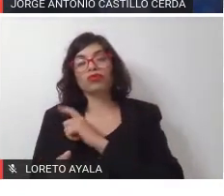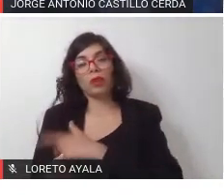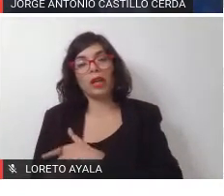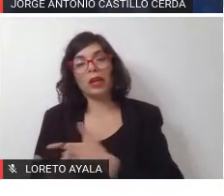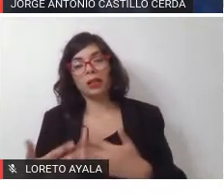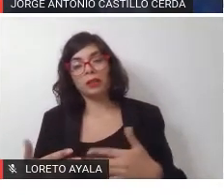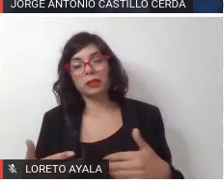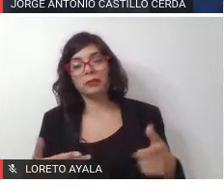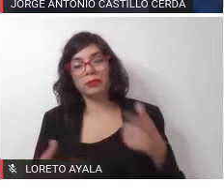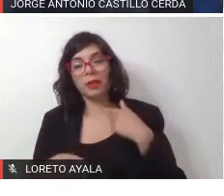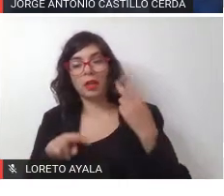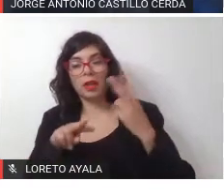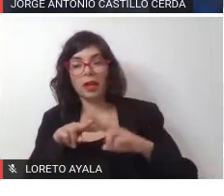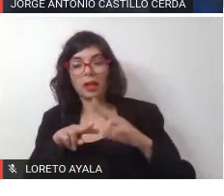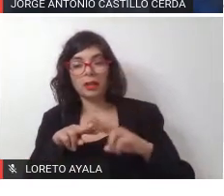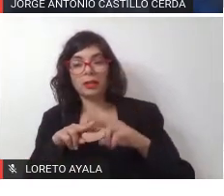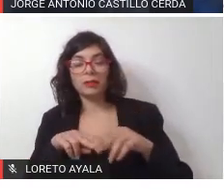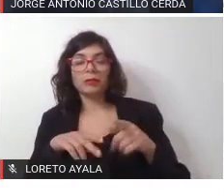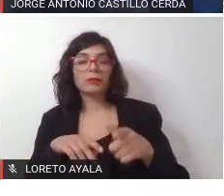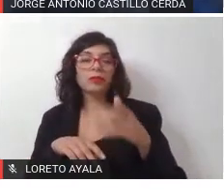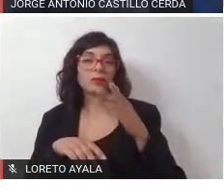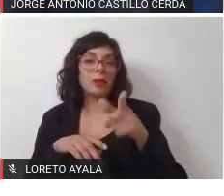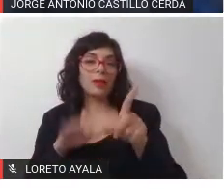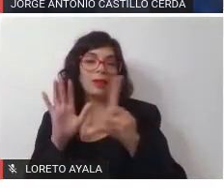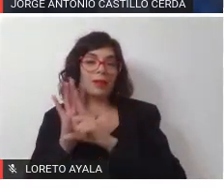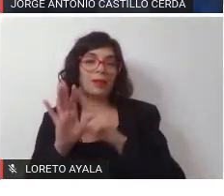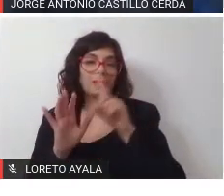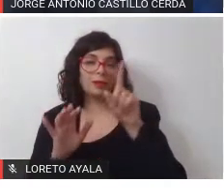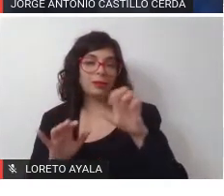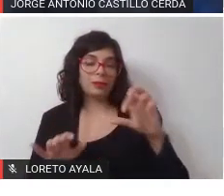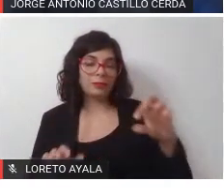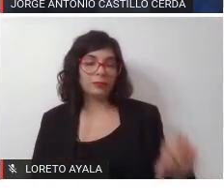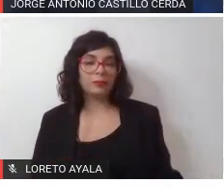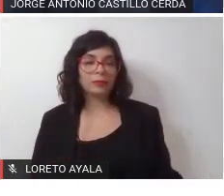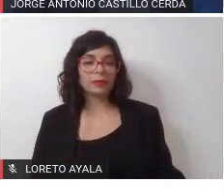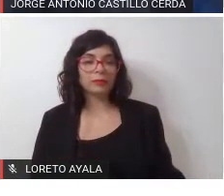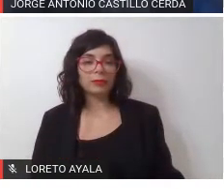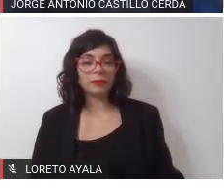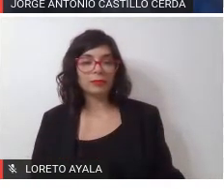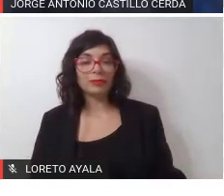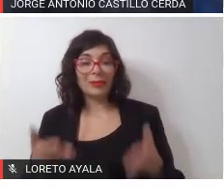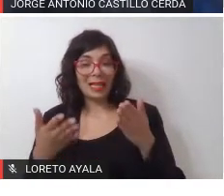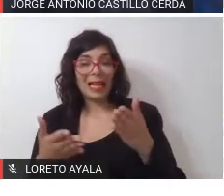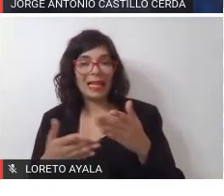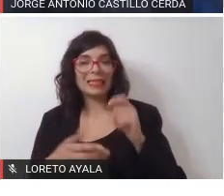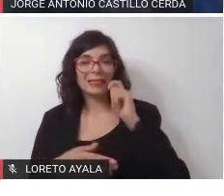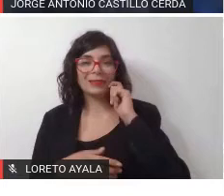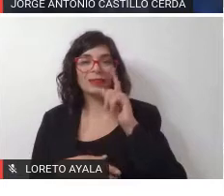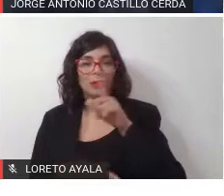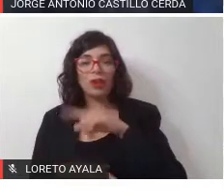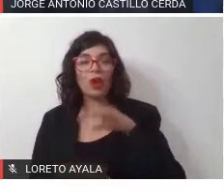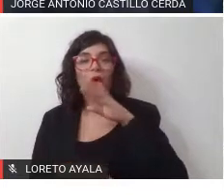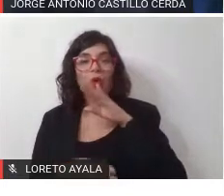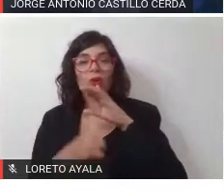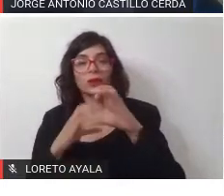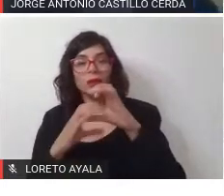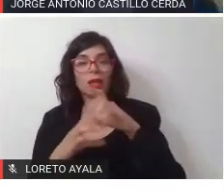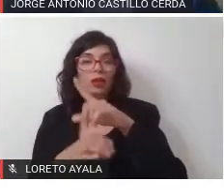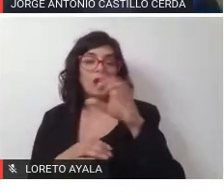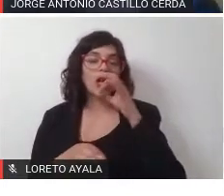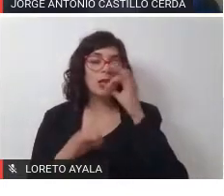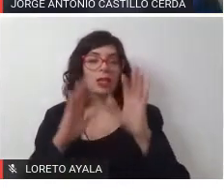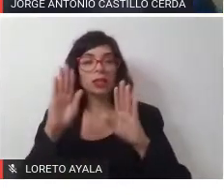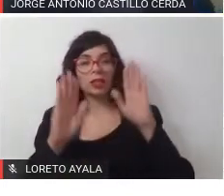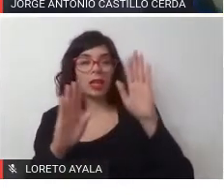los recursos de la ley SEP. Acá es cuando usamos el chat, pues, ¿Ya? Y ustedes me van a decir, oh, que